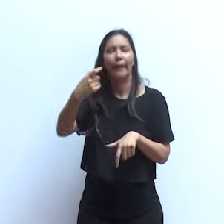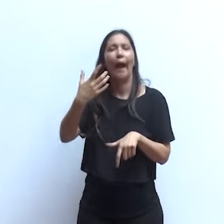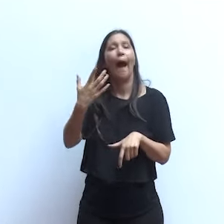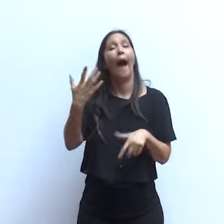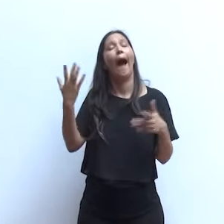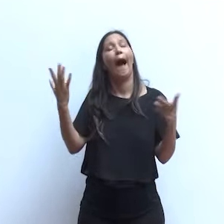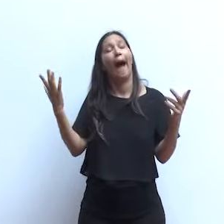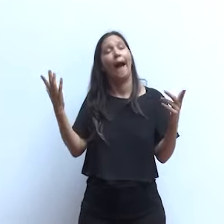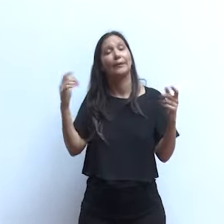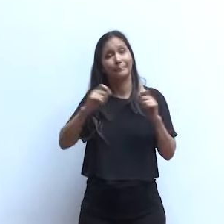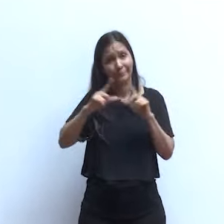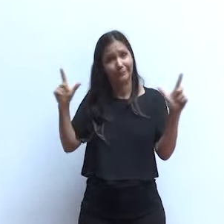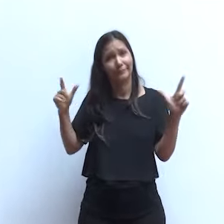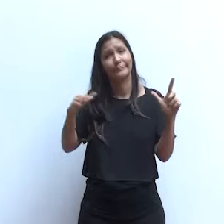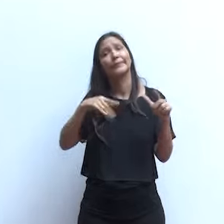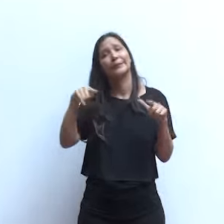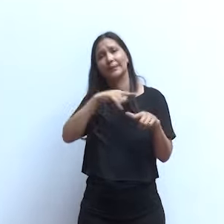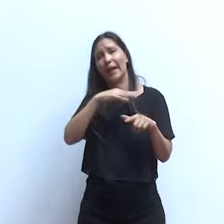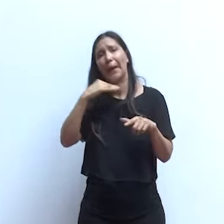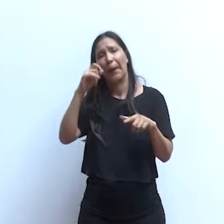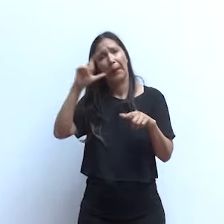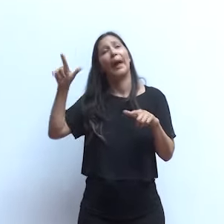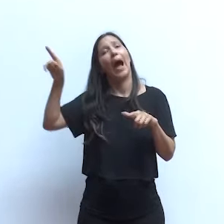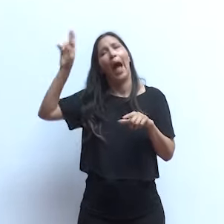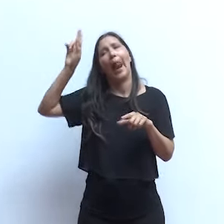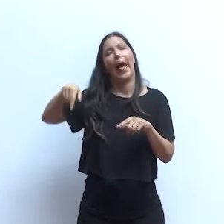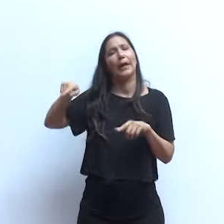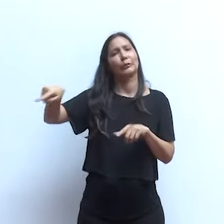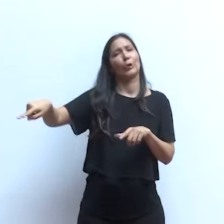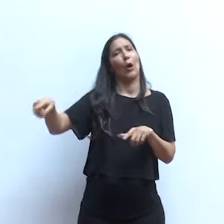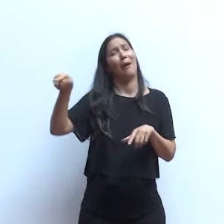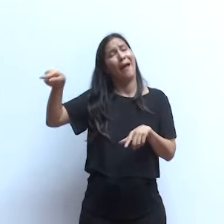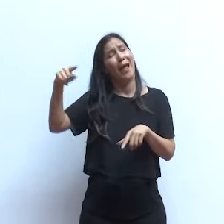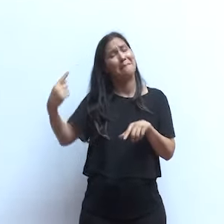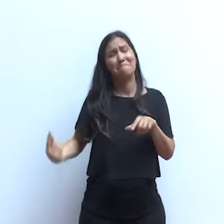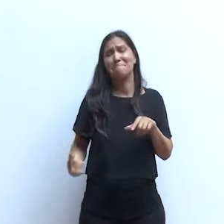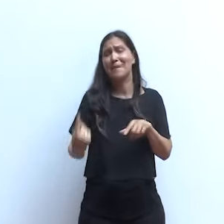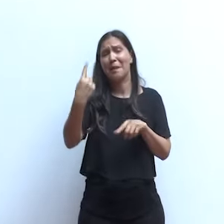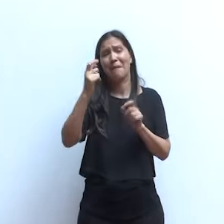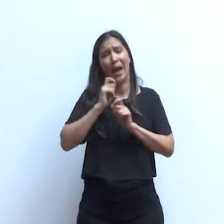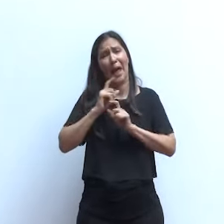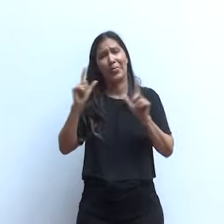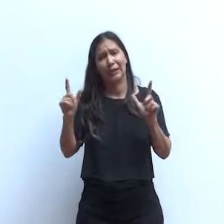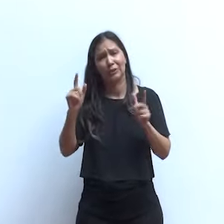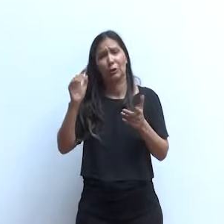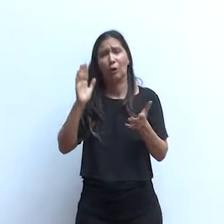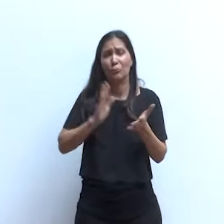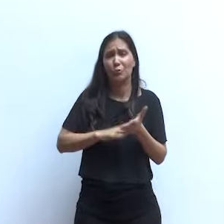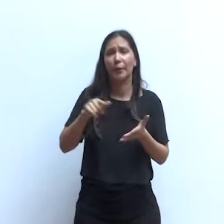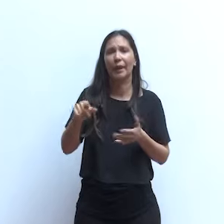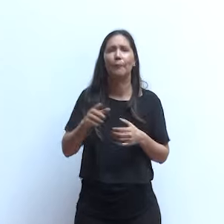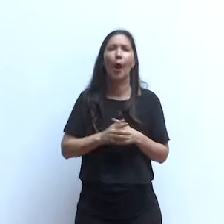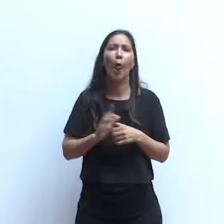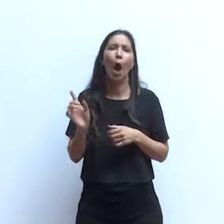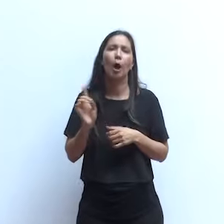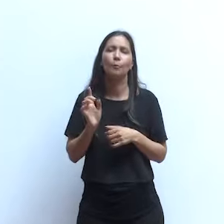decir que que Javier tuvo razón no pero fue uno de los primeros que llamó la atención sobre no no no